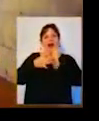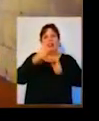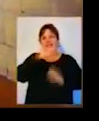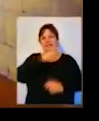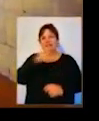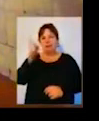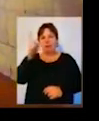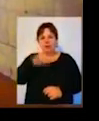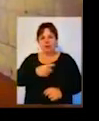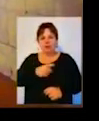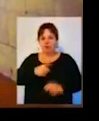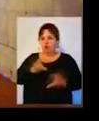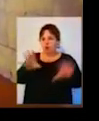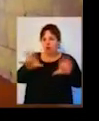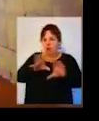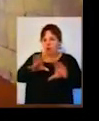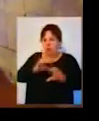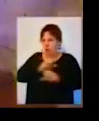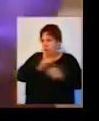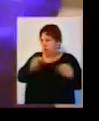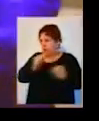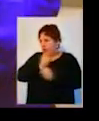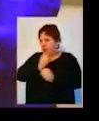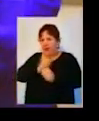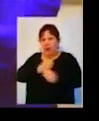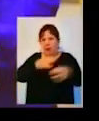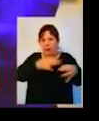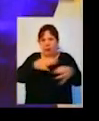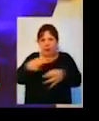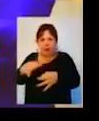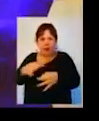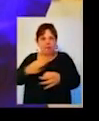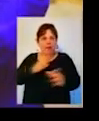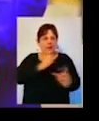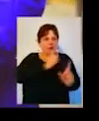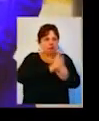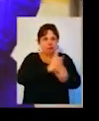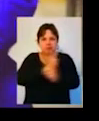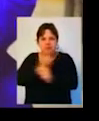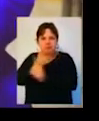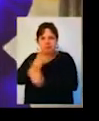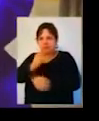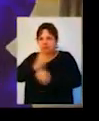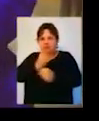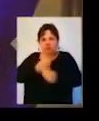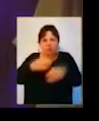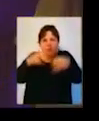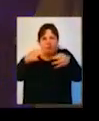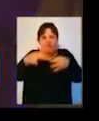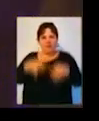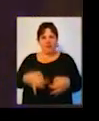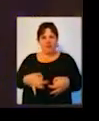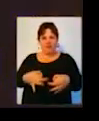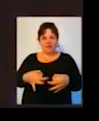Tenemos un curso de formación que también lo cobramos, que tiene que ver con la pata del FONASA, lo que incrementaría más la pérdida salarial, que vence este año,